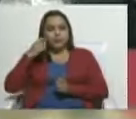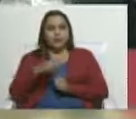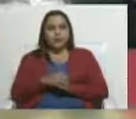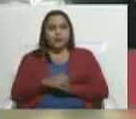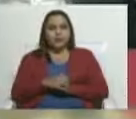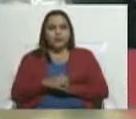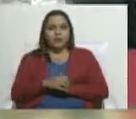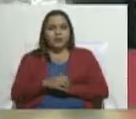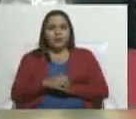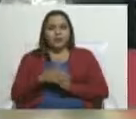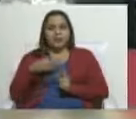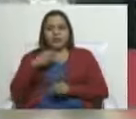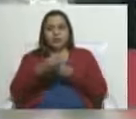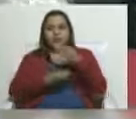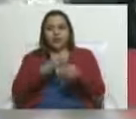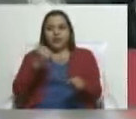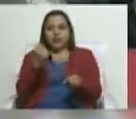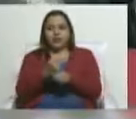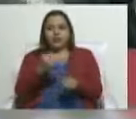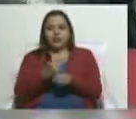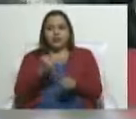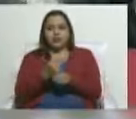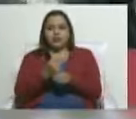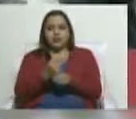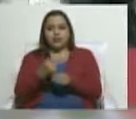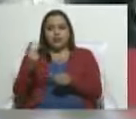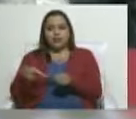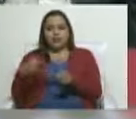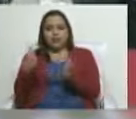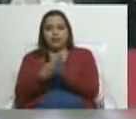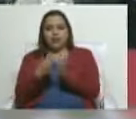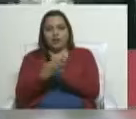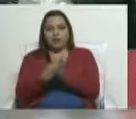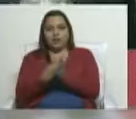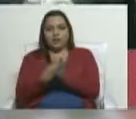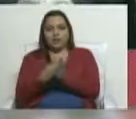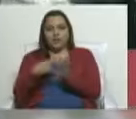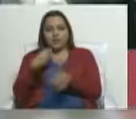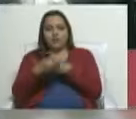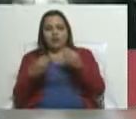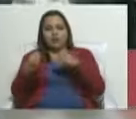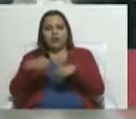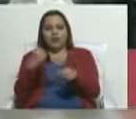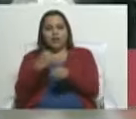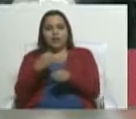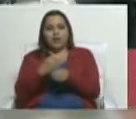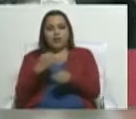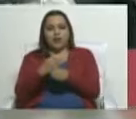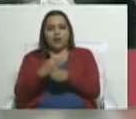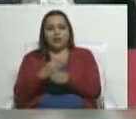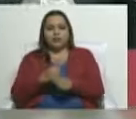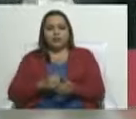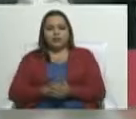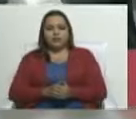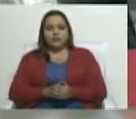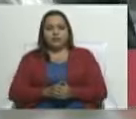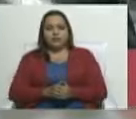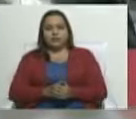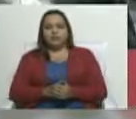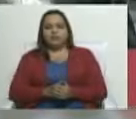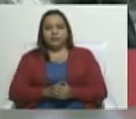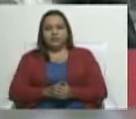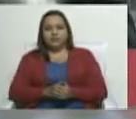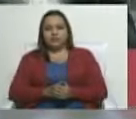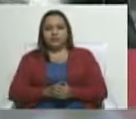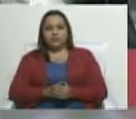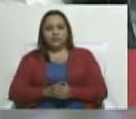yo produzco con mi trabajo y lo que me pagan. Yo produzco más con mi trabajo, tú y yo producimos más con mi trabajo que lo que nos